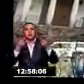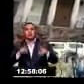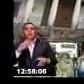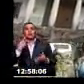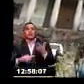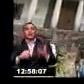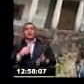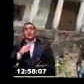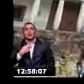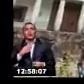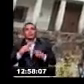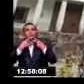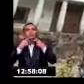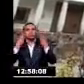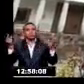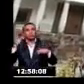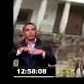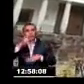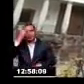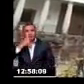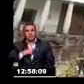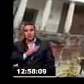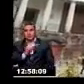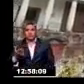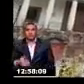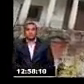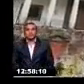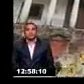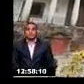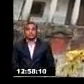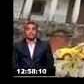declaraciones y todos los detalles de las decisiones que han tomado. Adelante.